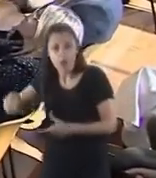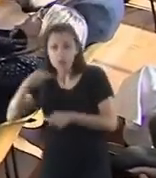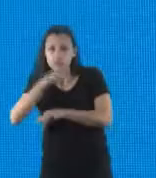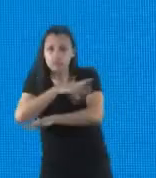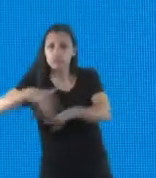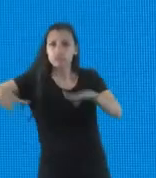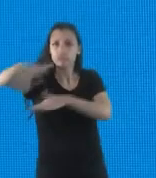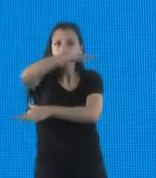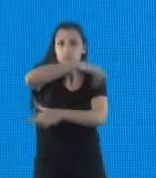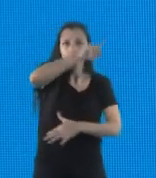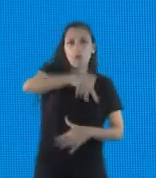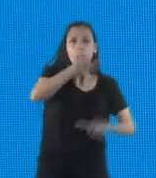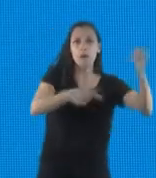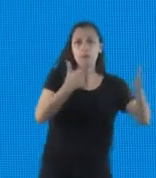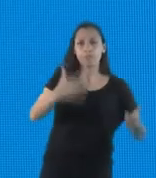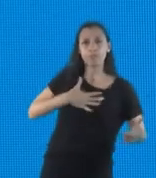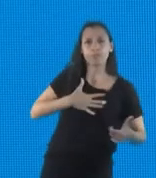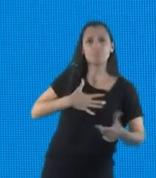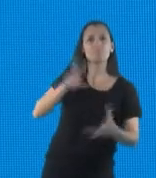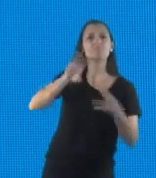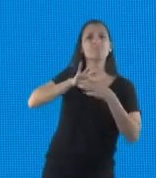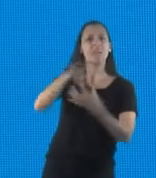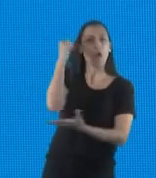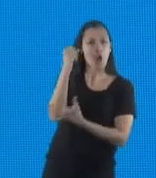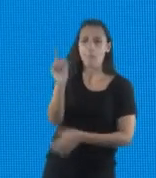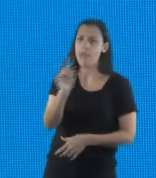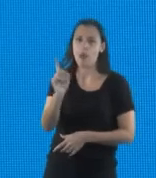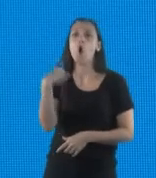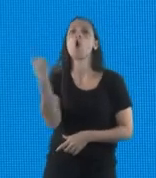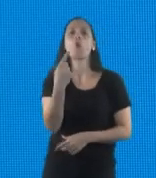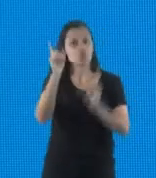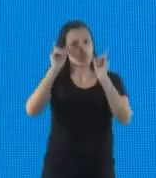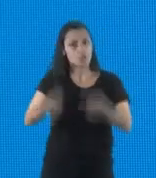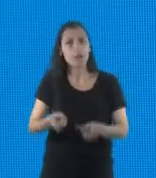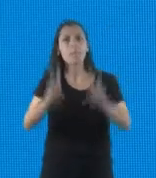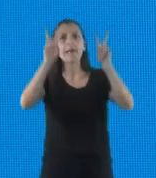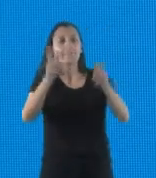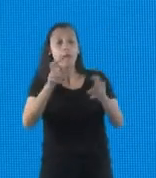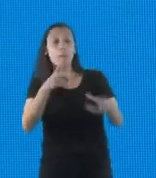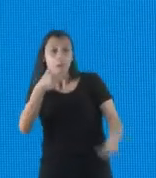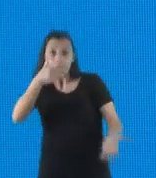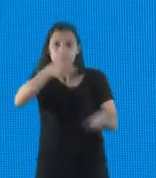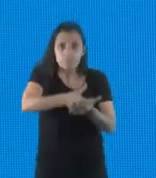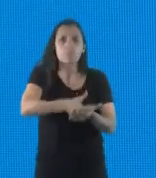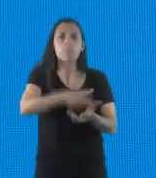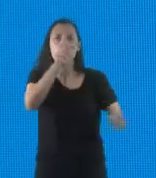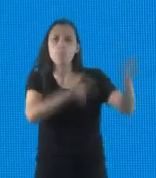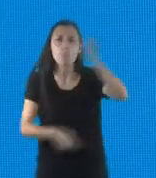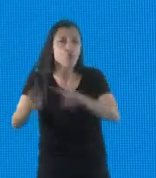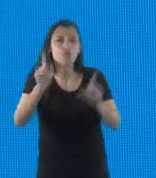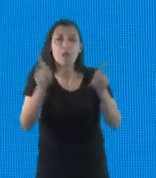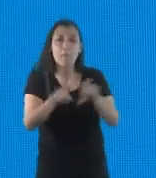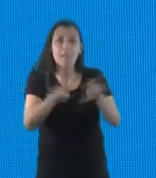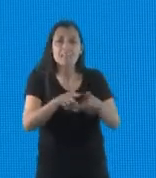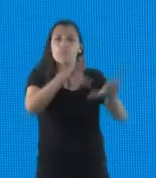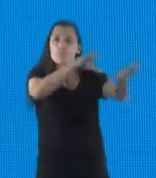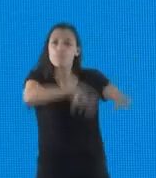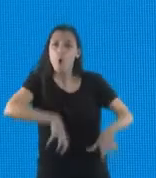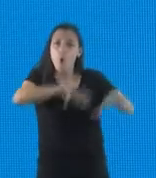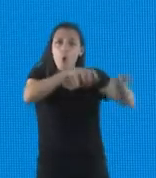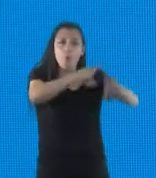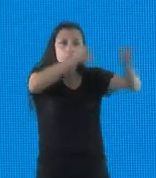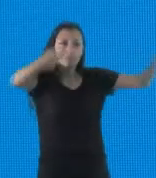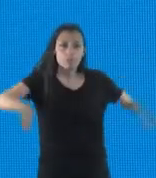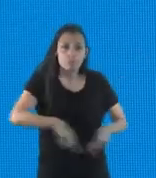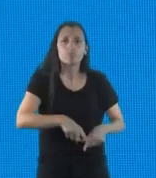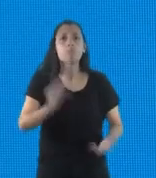incertidumbre económica. También intervenimos a la hora de invertir para aumentar la superficie sembrada, para darle valor